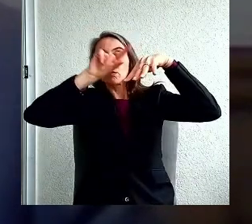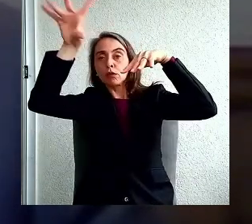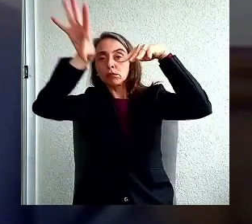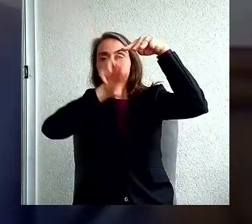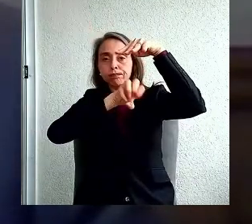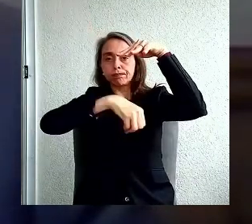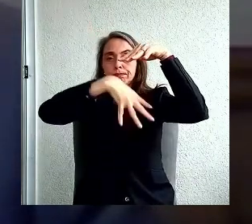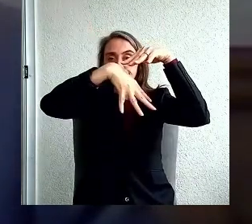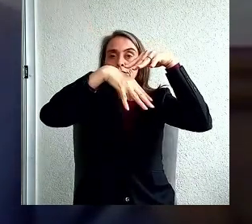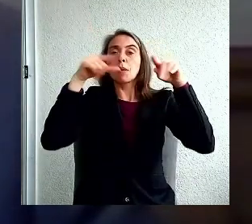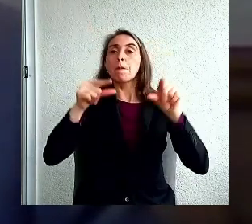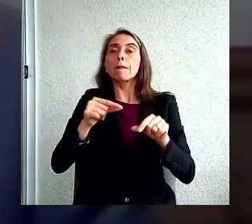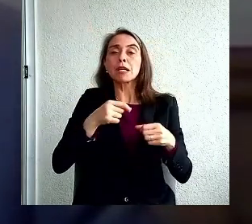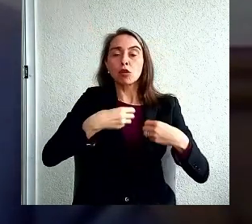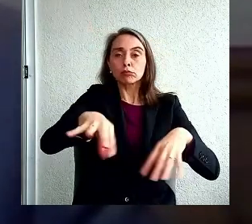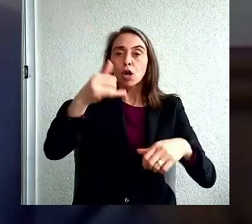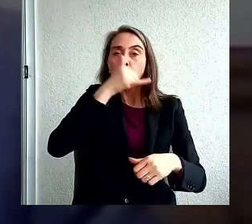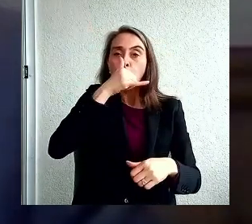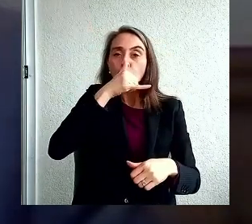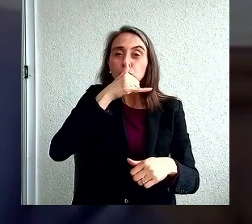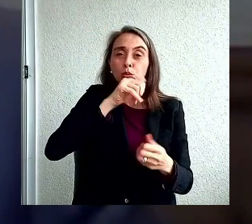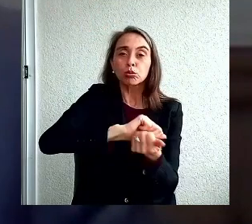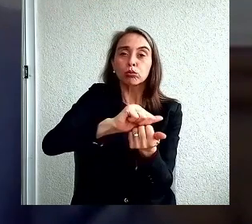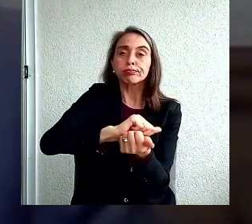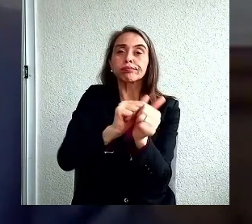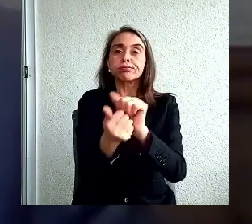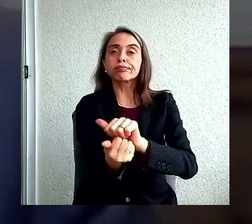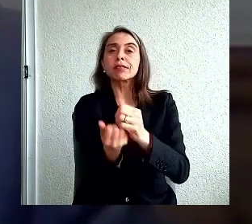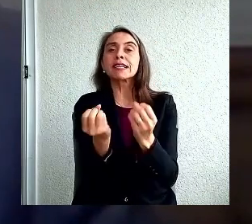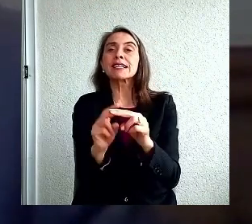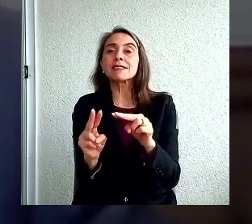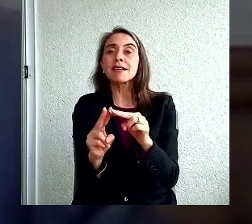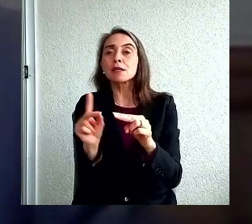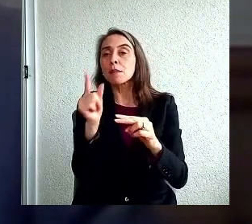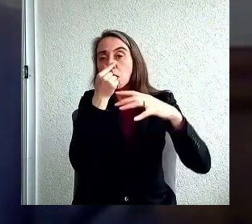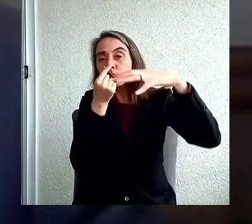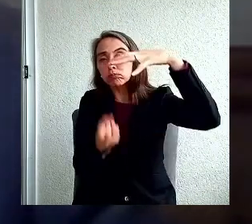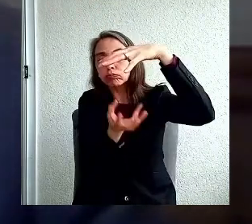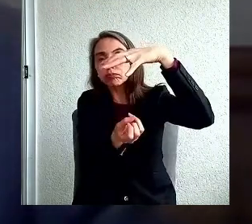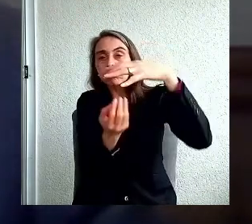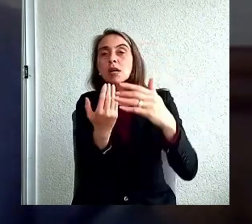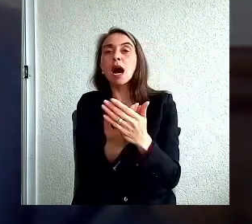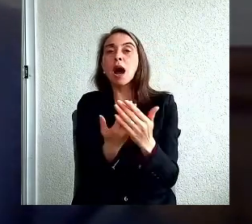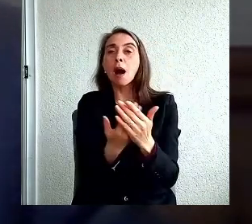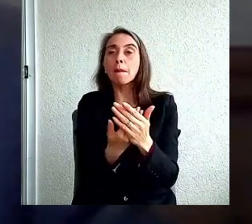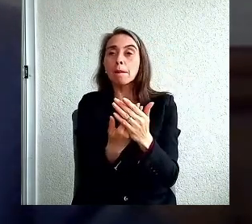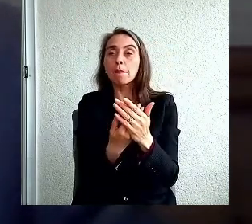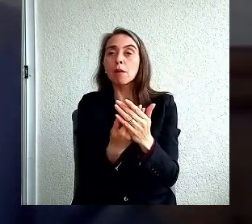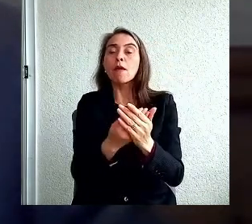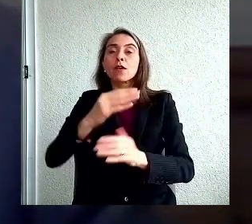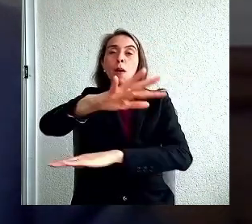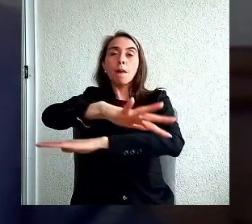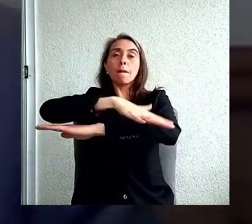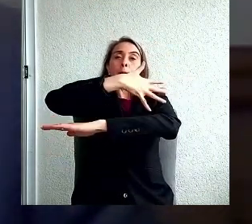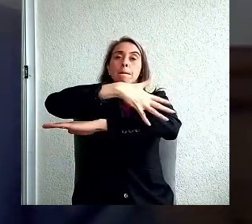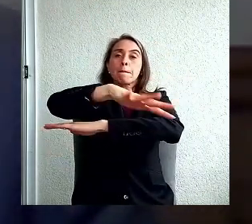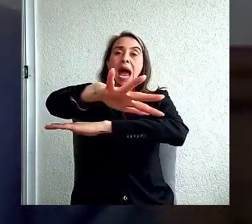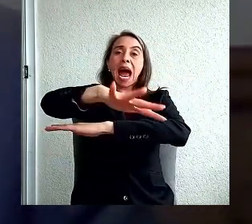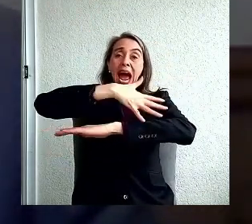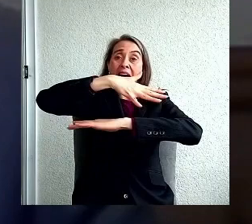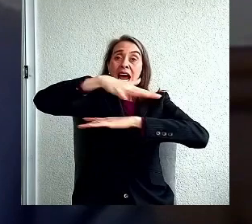impulsado proyectos que aprovechan la energía de las olas del mar, que monitorean la contaminación en distintos